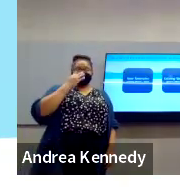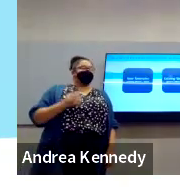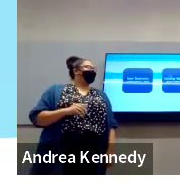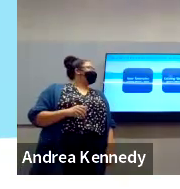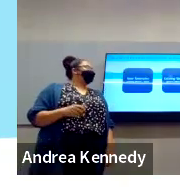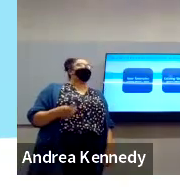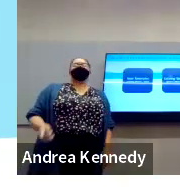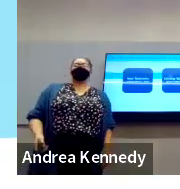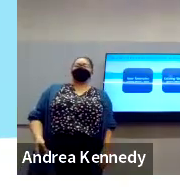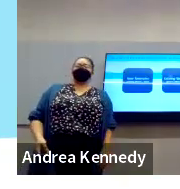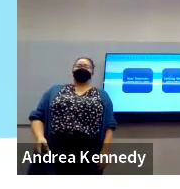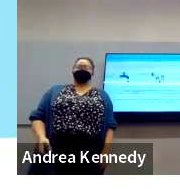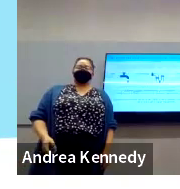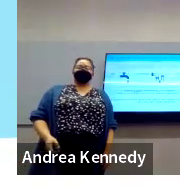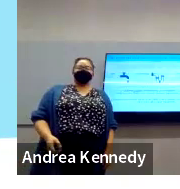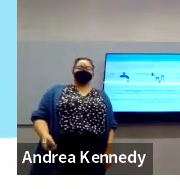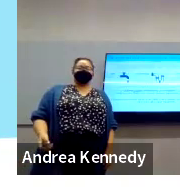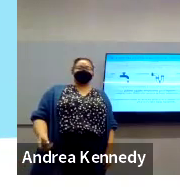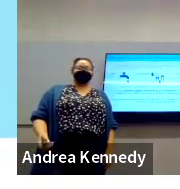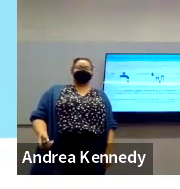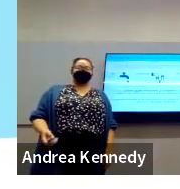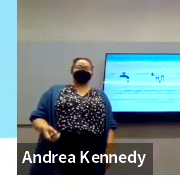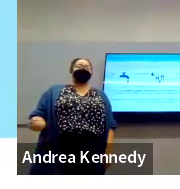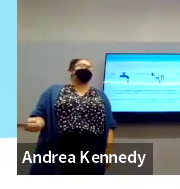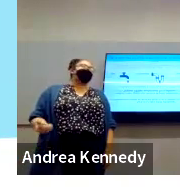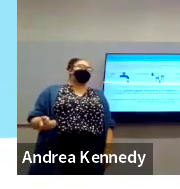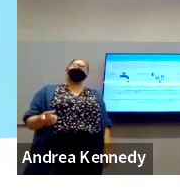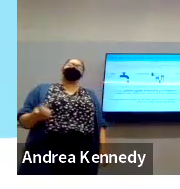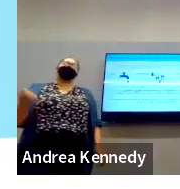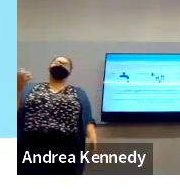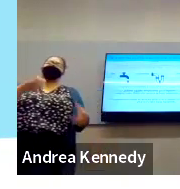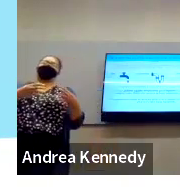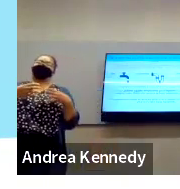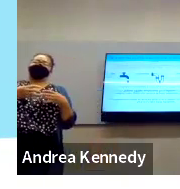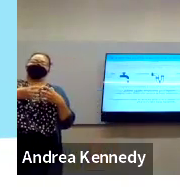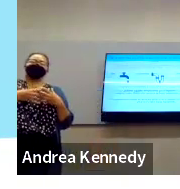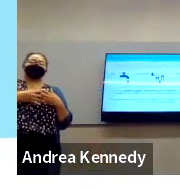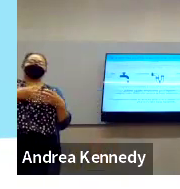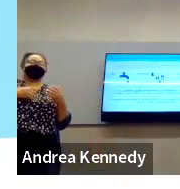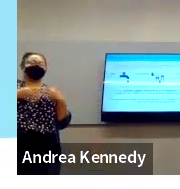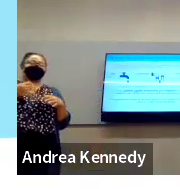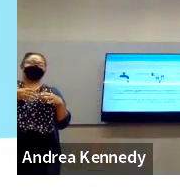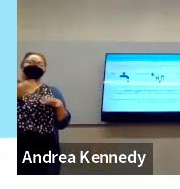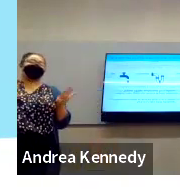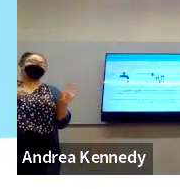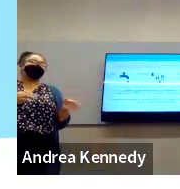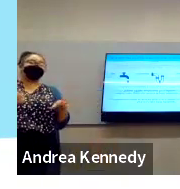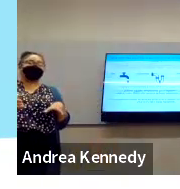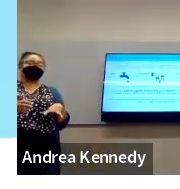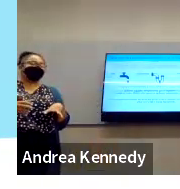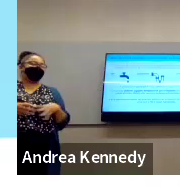Alrighty. Any questions about what utilities are being included into your rent or how you're